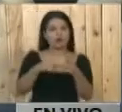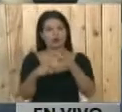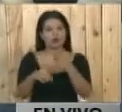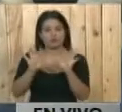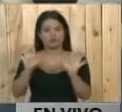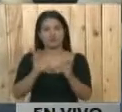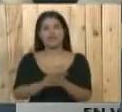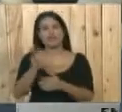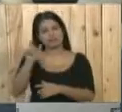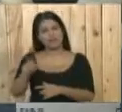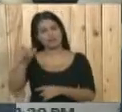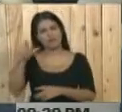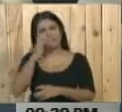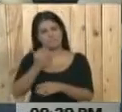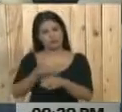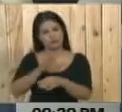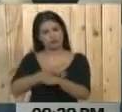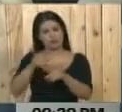Petru.